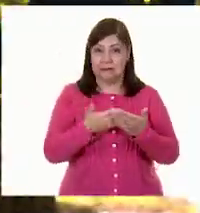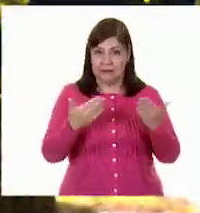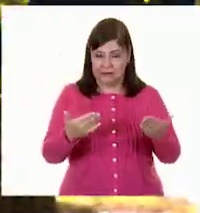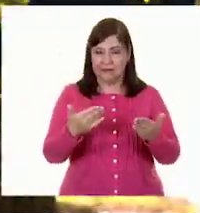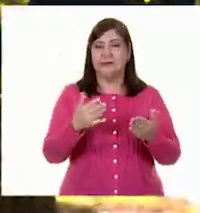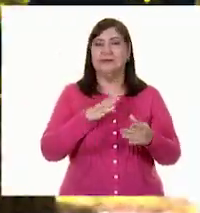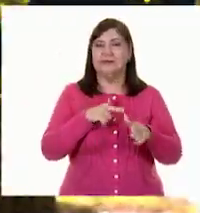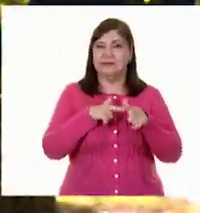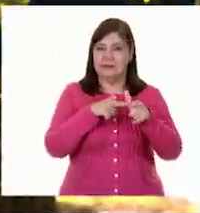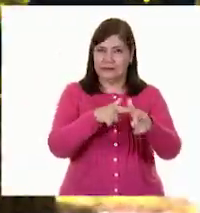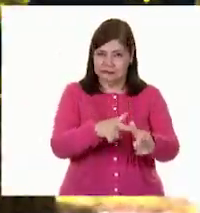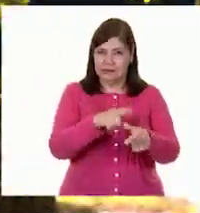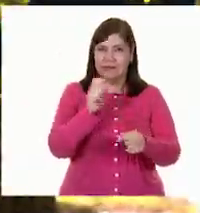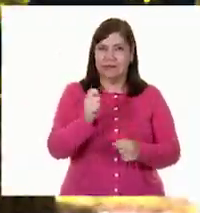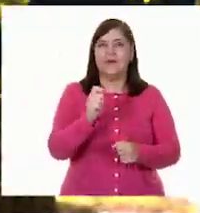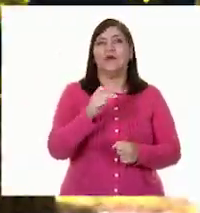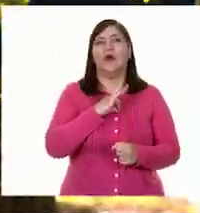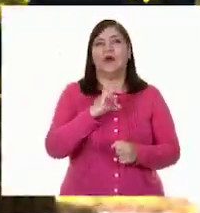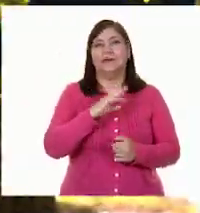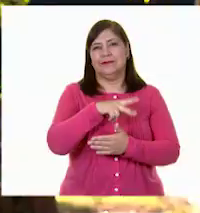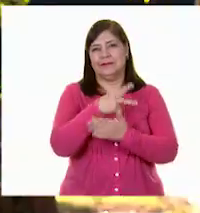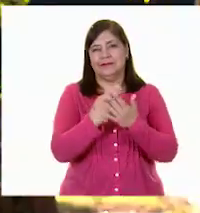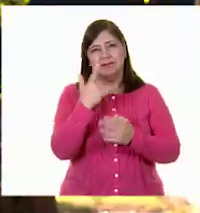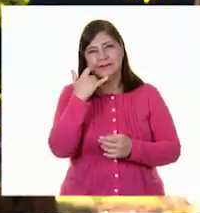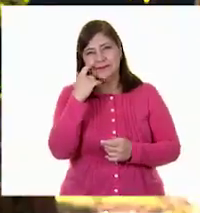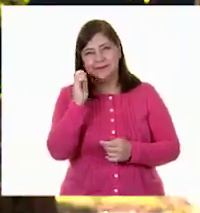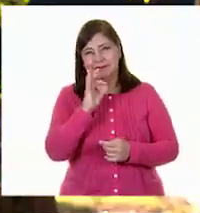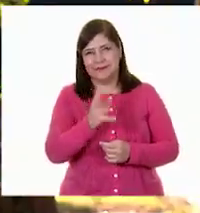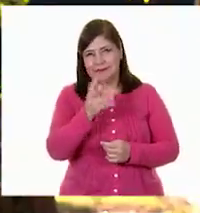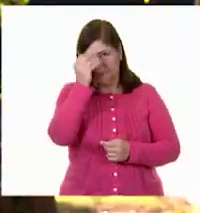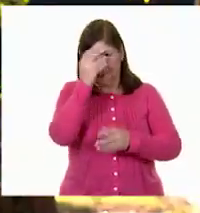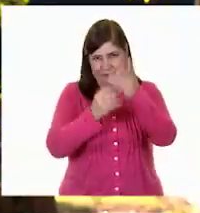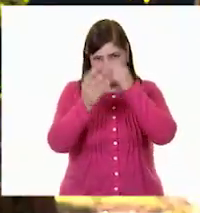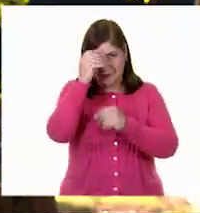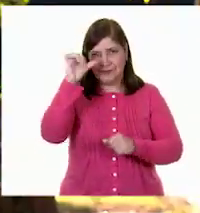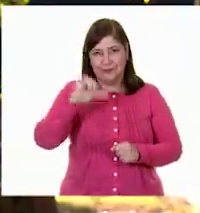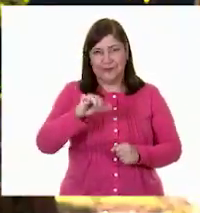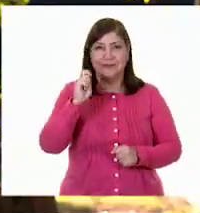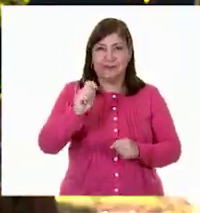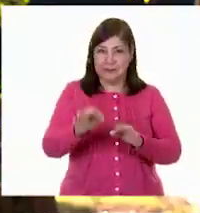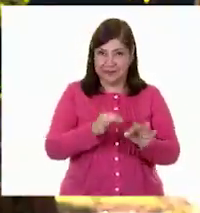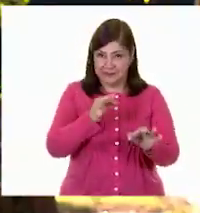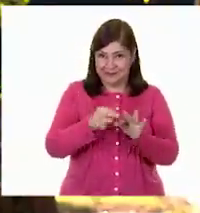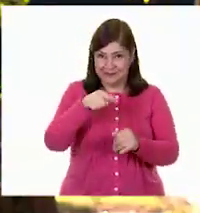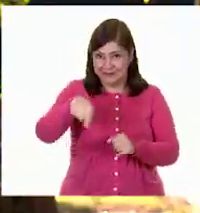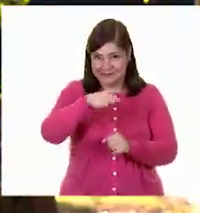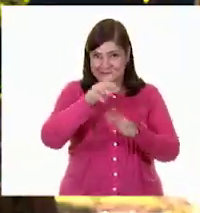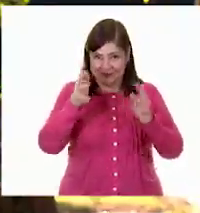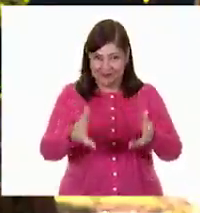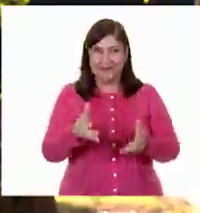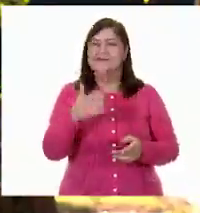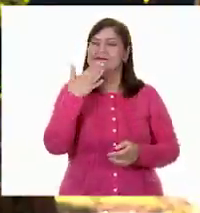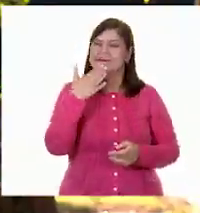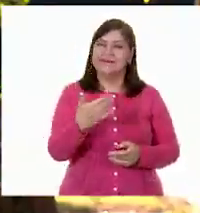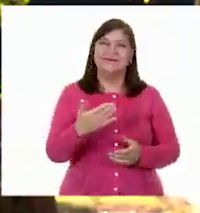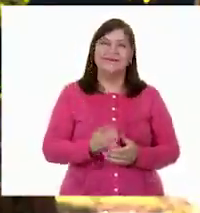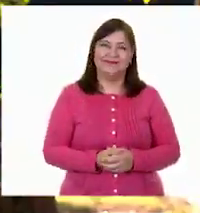es momento de seguir con el programa de hoy. ¿Listas? ¿Listos?